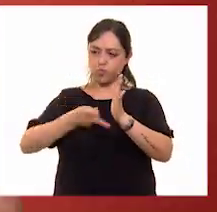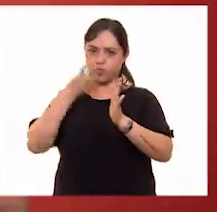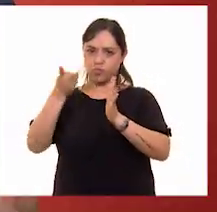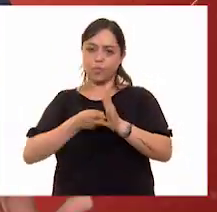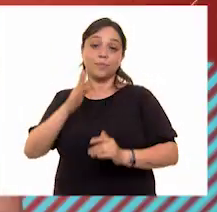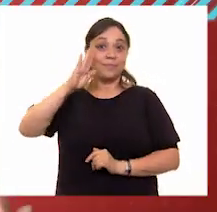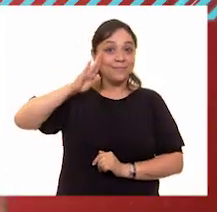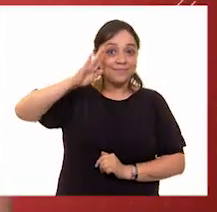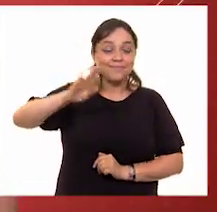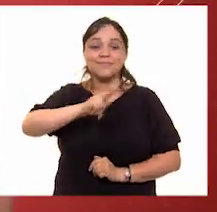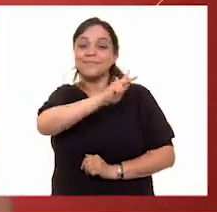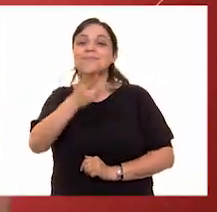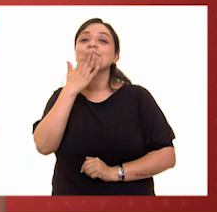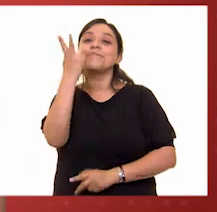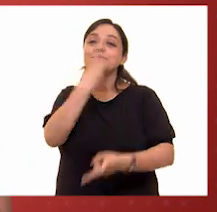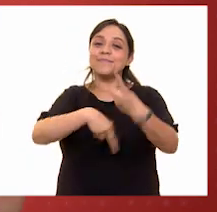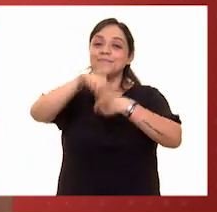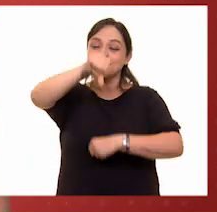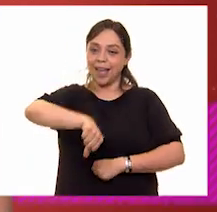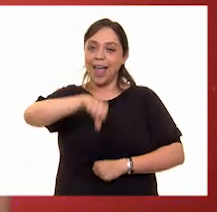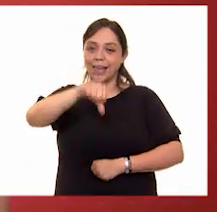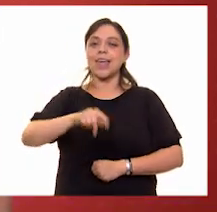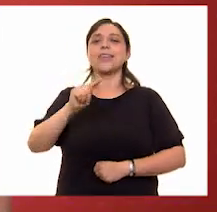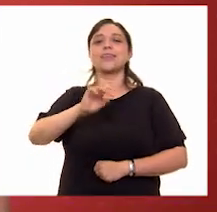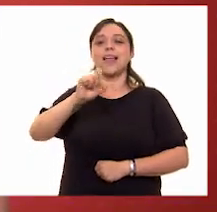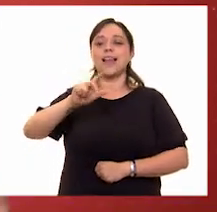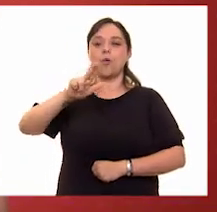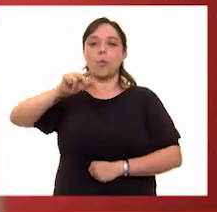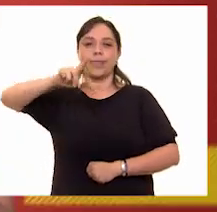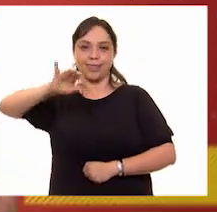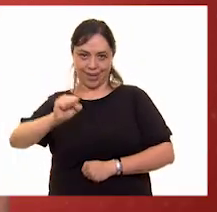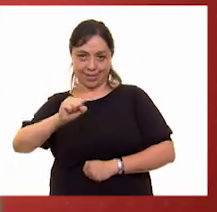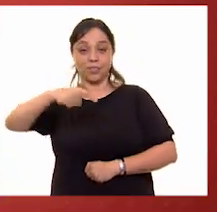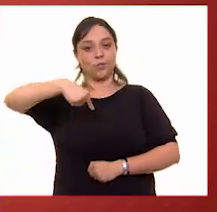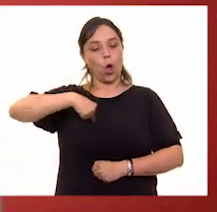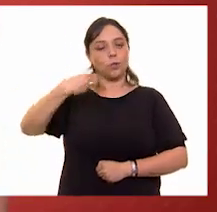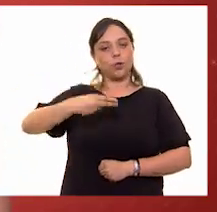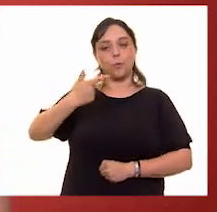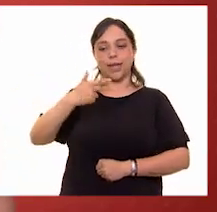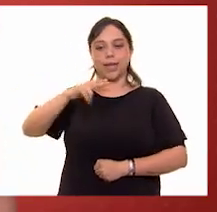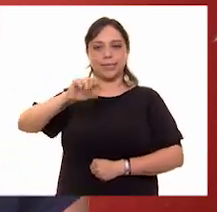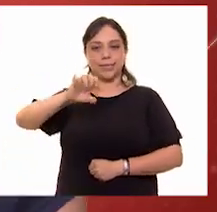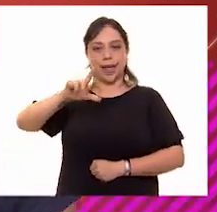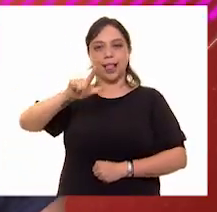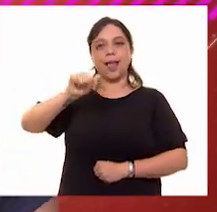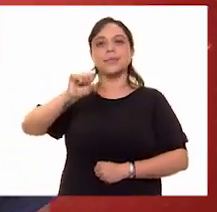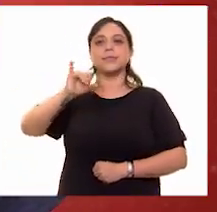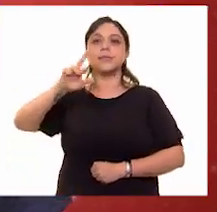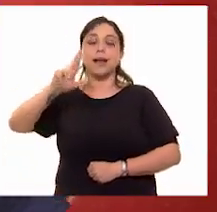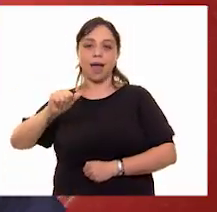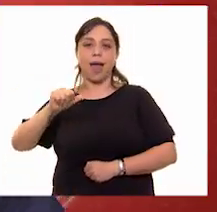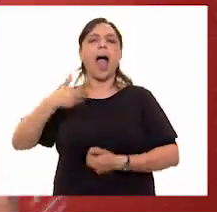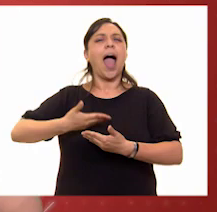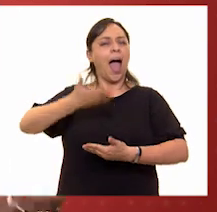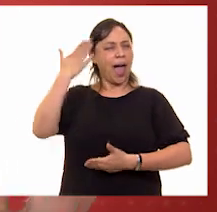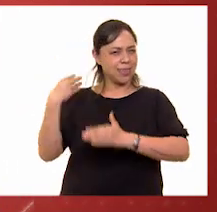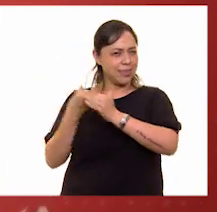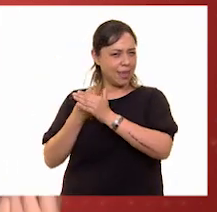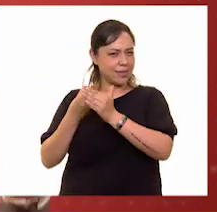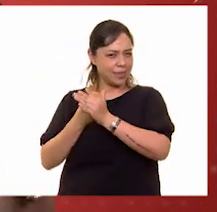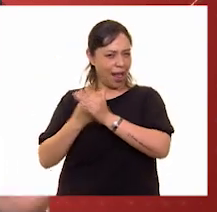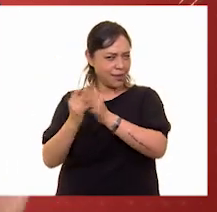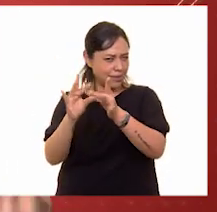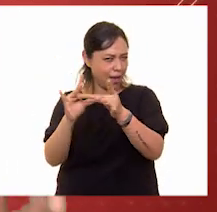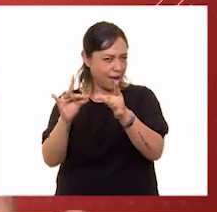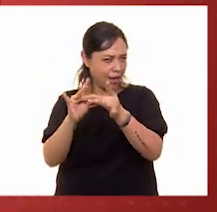Hola, bienvenidos y bienvenidas a Telequantrix nuevamente. Yo soy Gisela Sierra. En la cápsula anterior